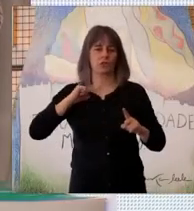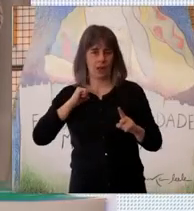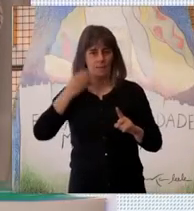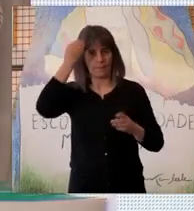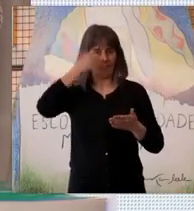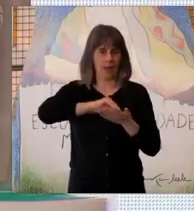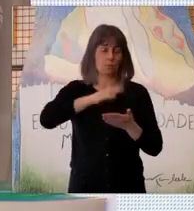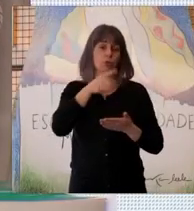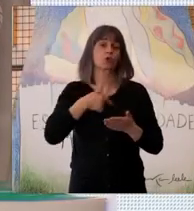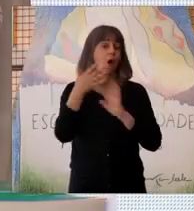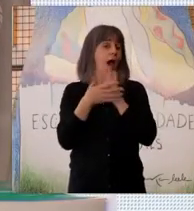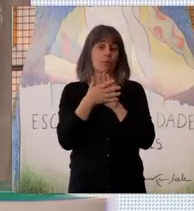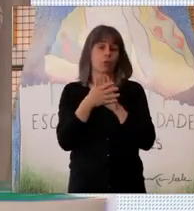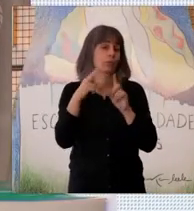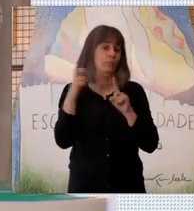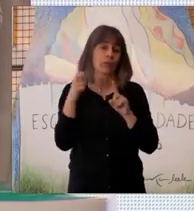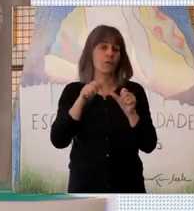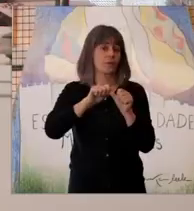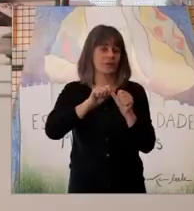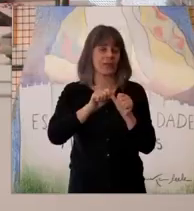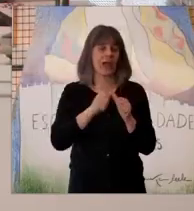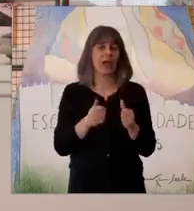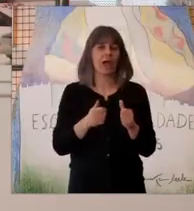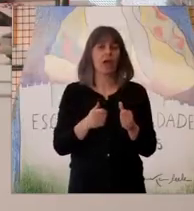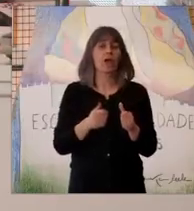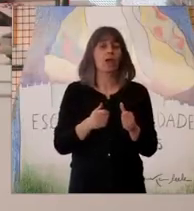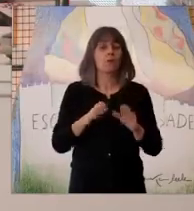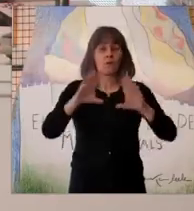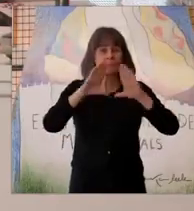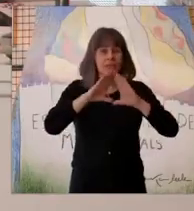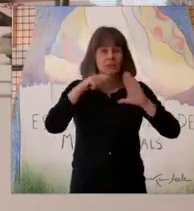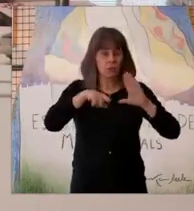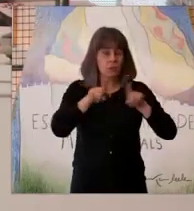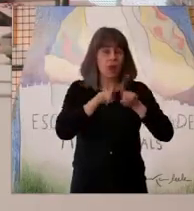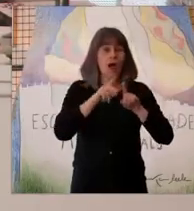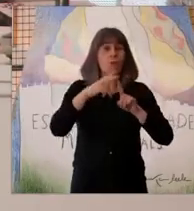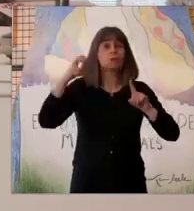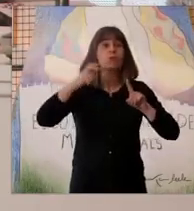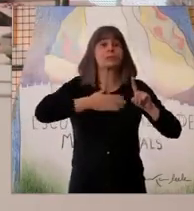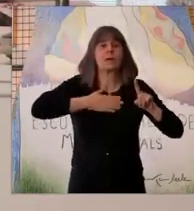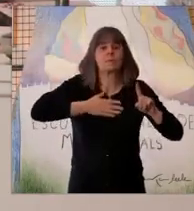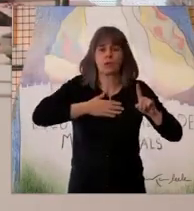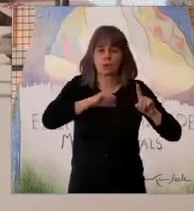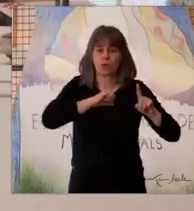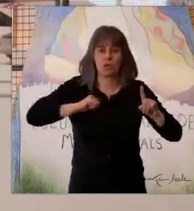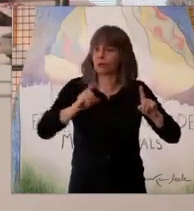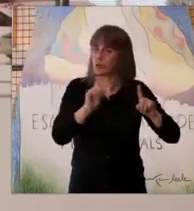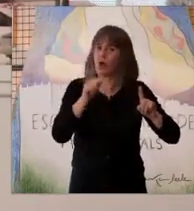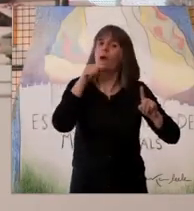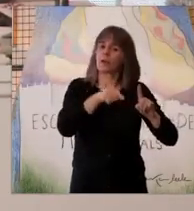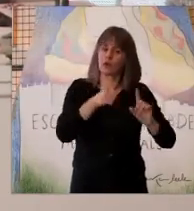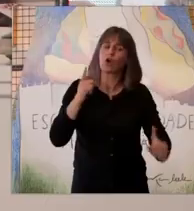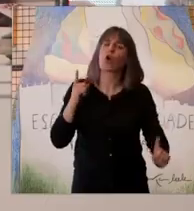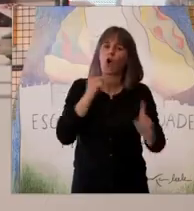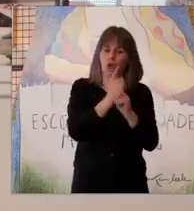perspectiva feminista el feminismo no es un sesgo de hecho el feminismo viene a paliar ese sesgo patriarcal y